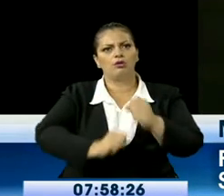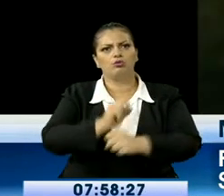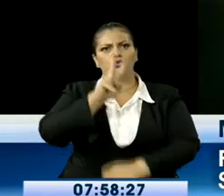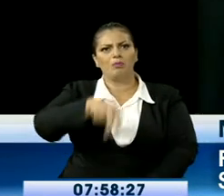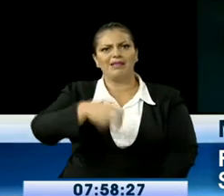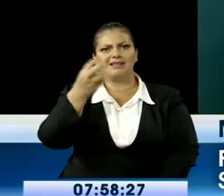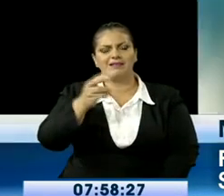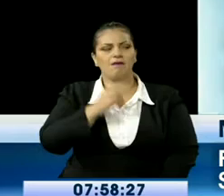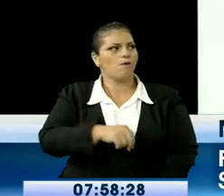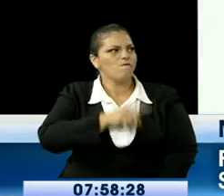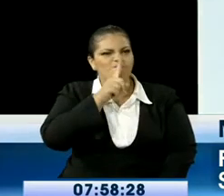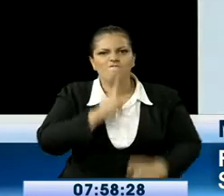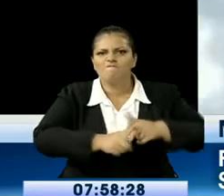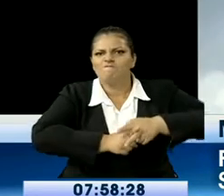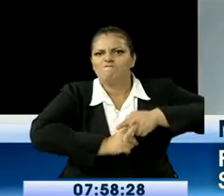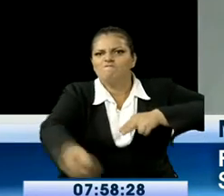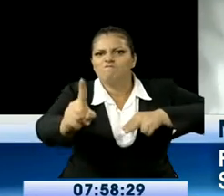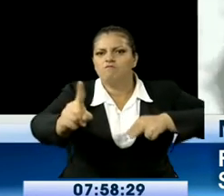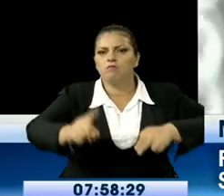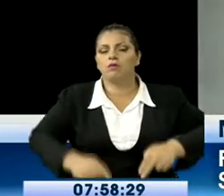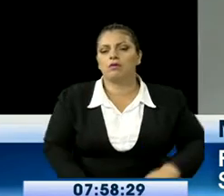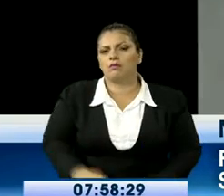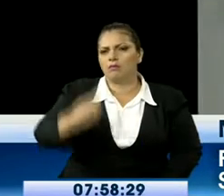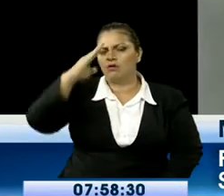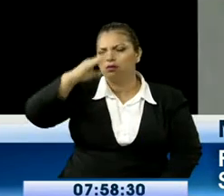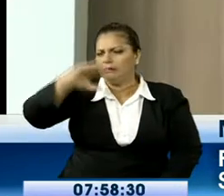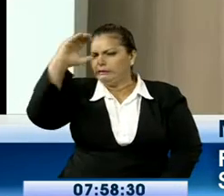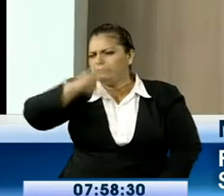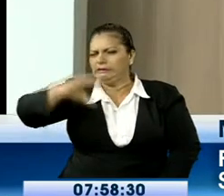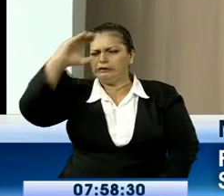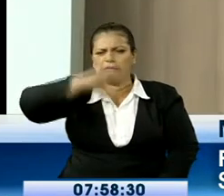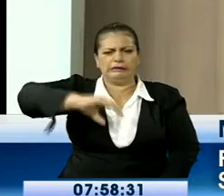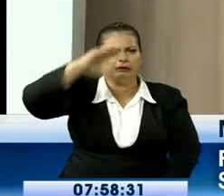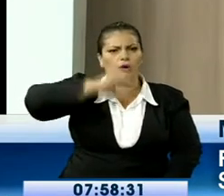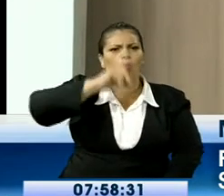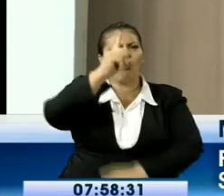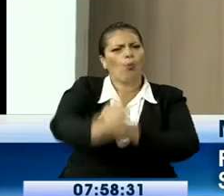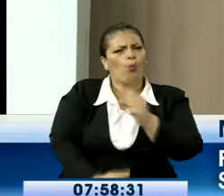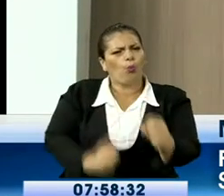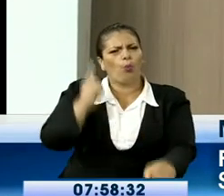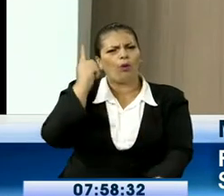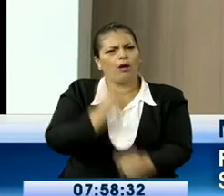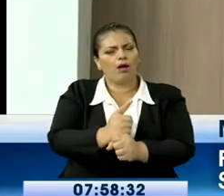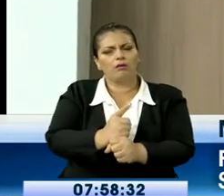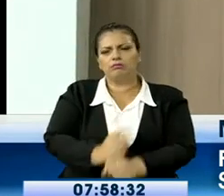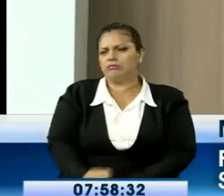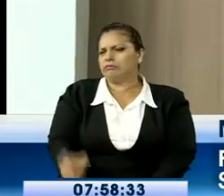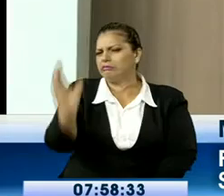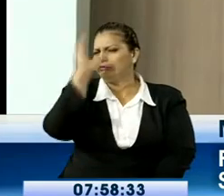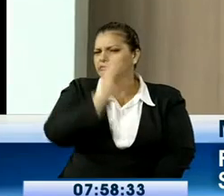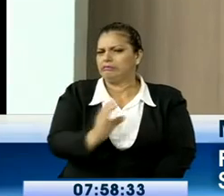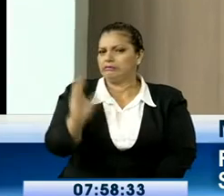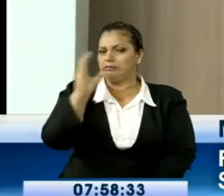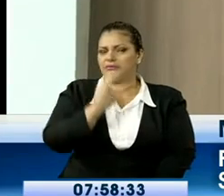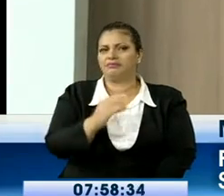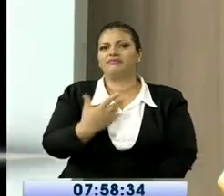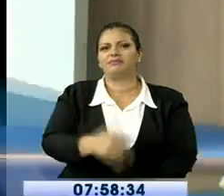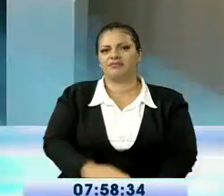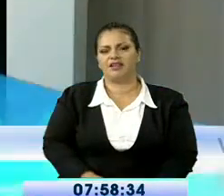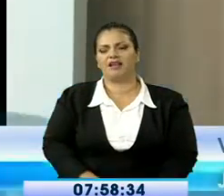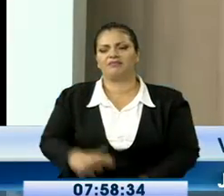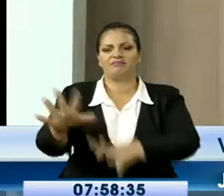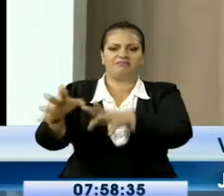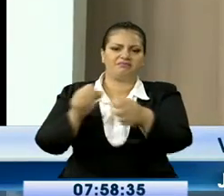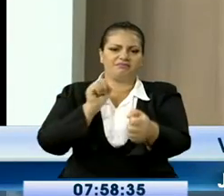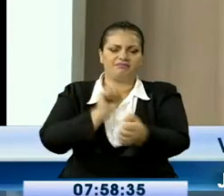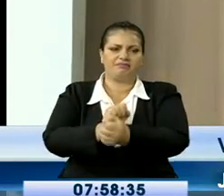por más de un año hasta que al fin ubicaron su escondite. Ha sido trasladada ya hasta la provincia de Bolívar, en donde será puesta a órdenes de la